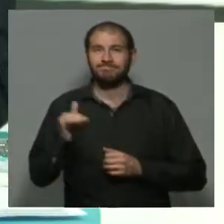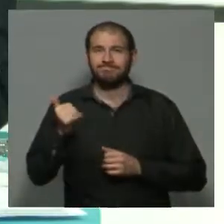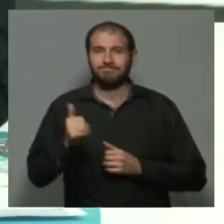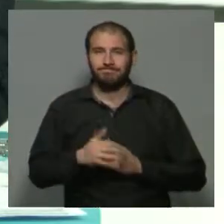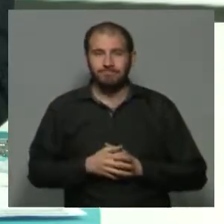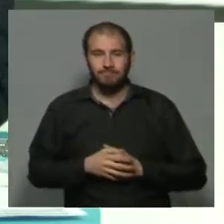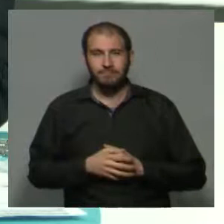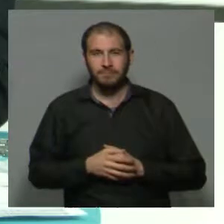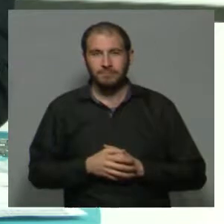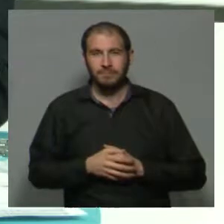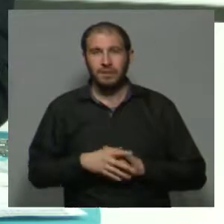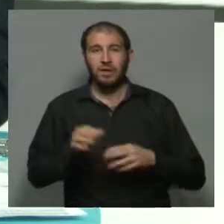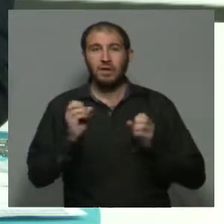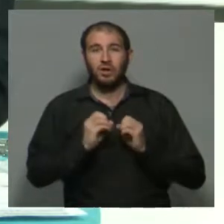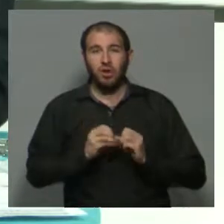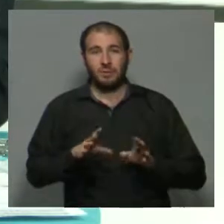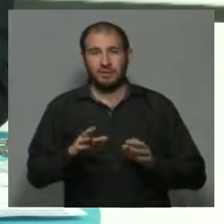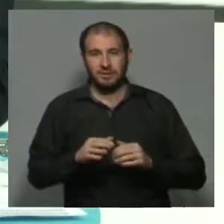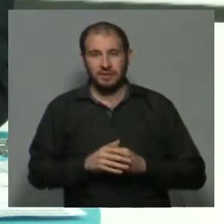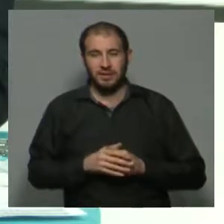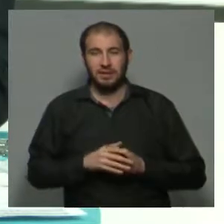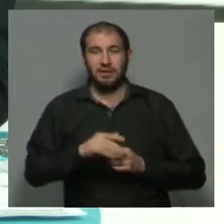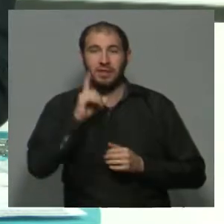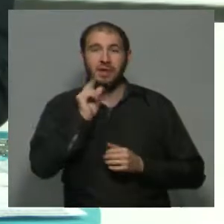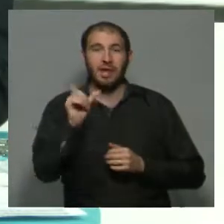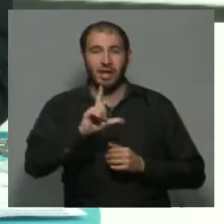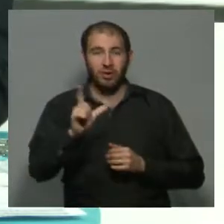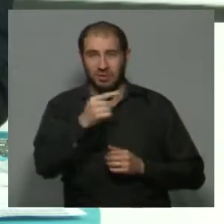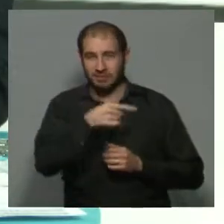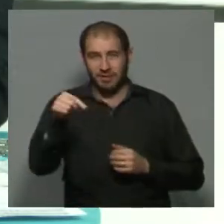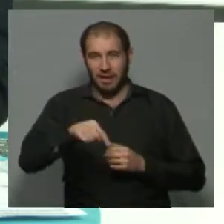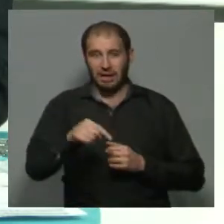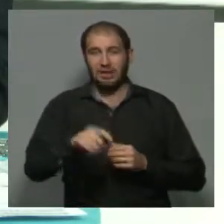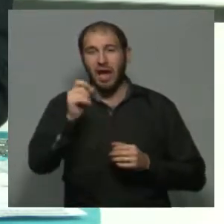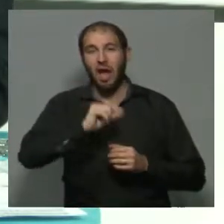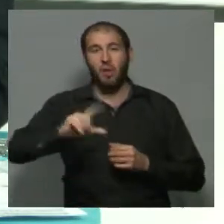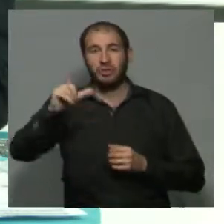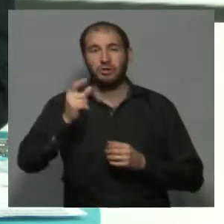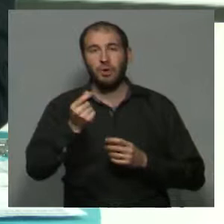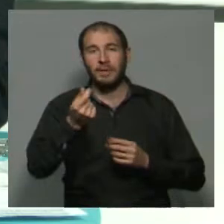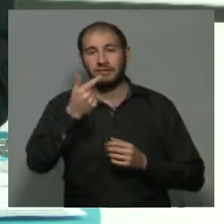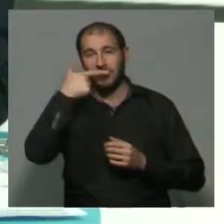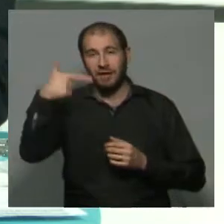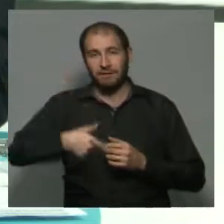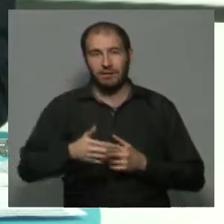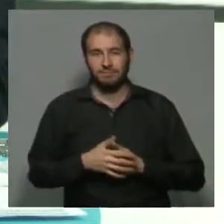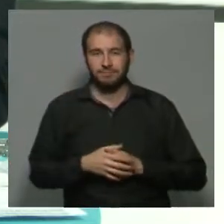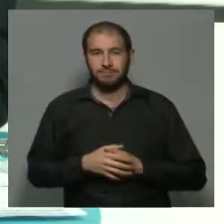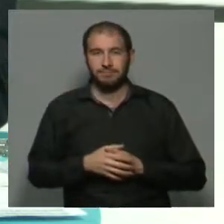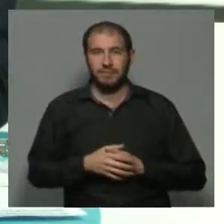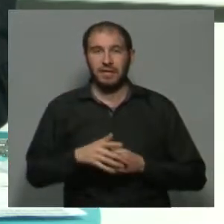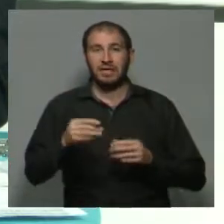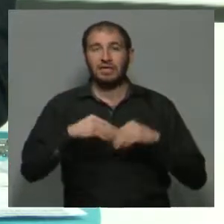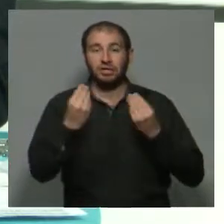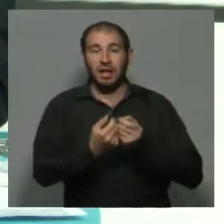así es. Comenzó ya la jornada del lunes esta semana con incrementos en los combustibles. Llenar el